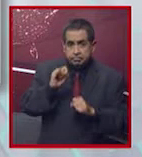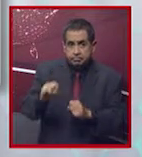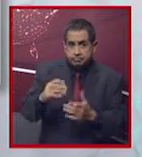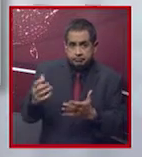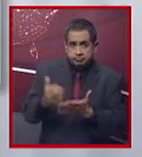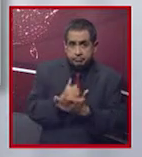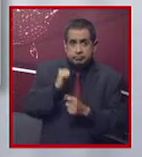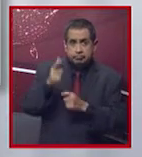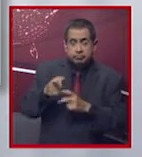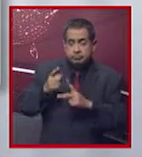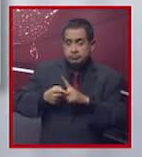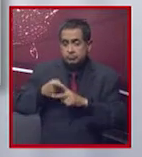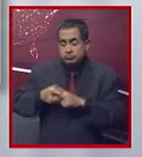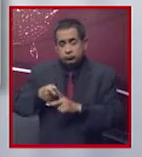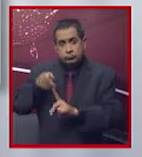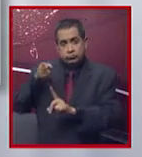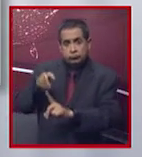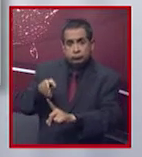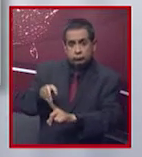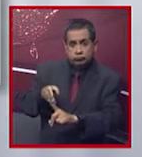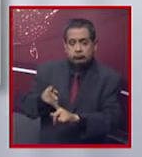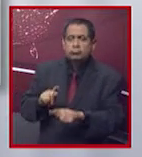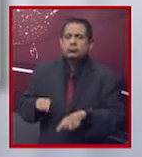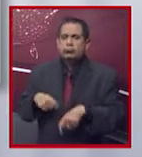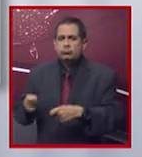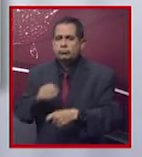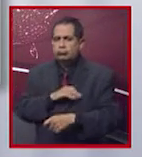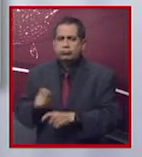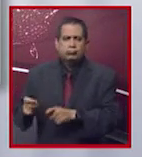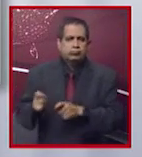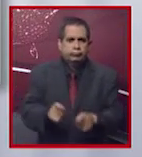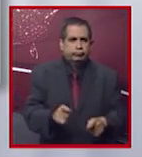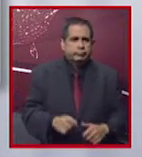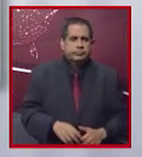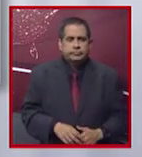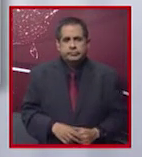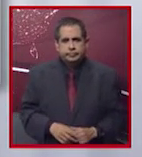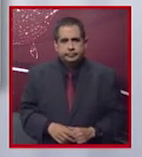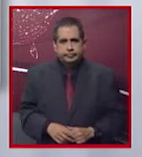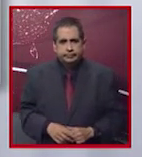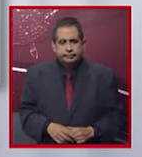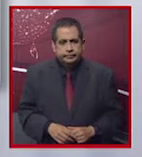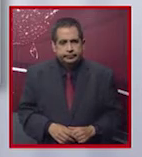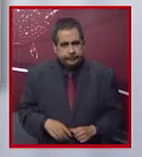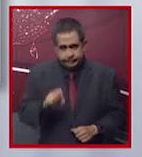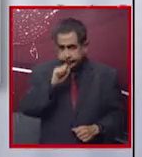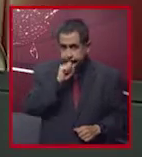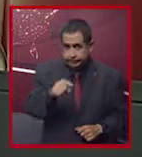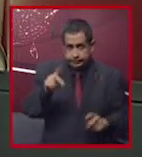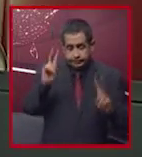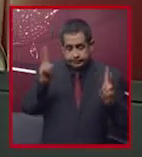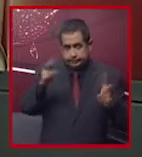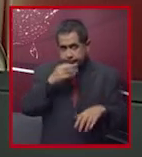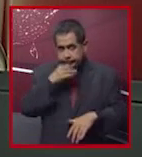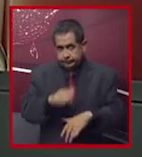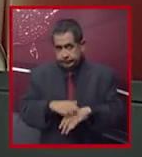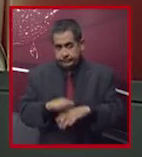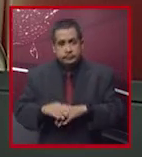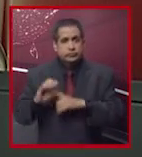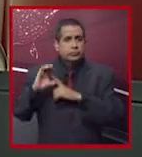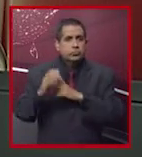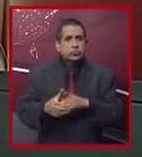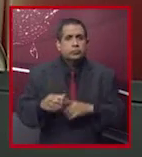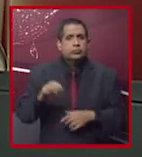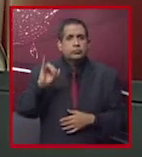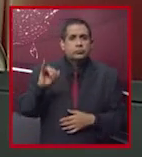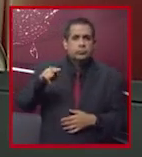según el principio de mayoría relativa. Bueno, sobre este mismo tema, le informo que la Comisión de Fiscalización